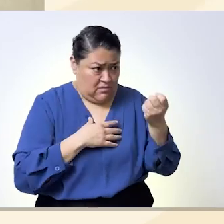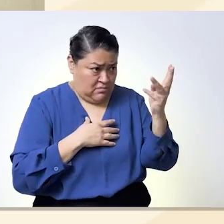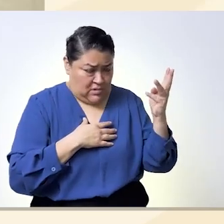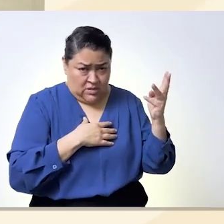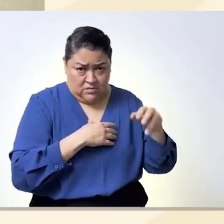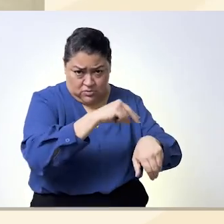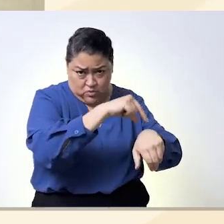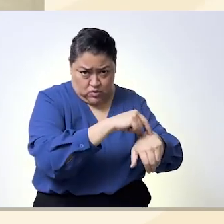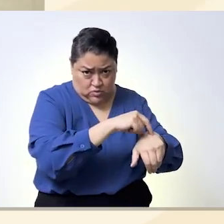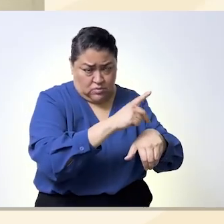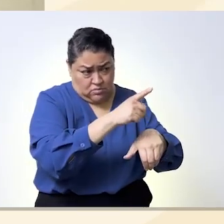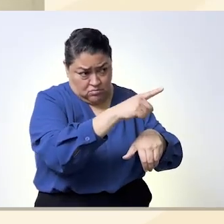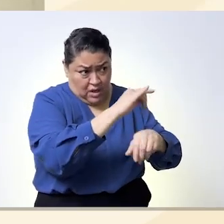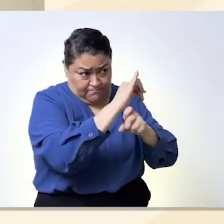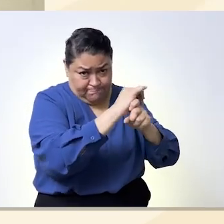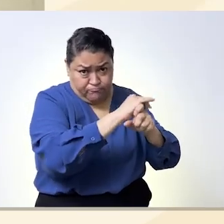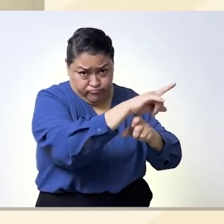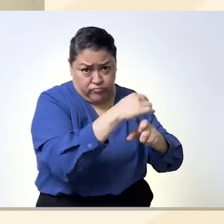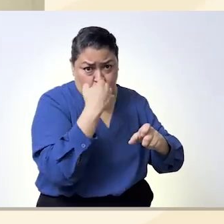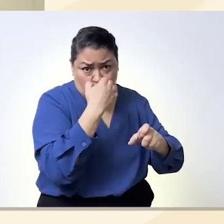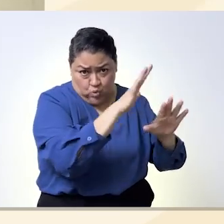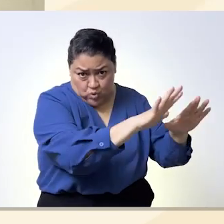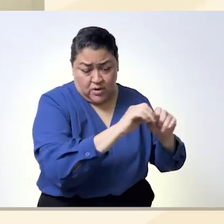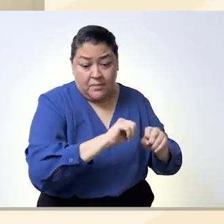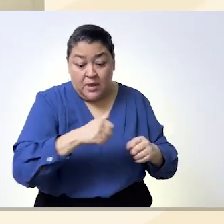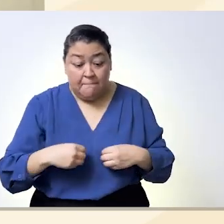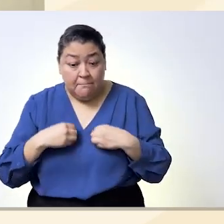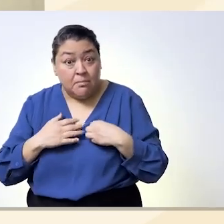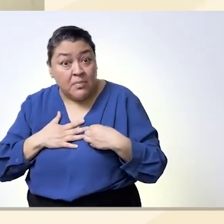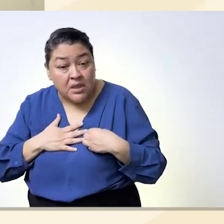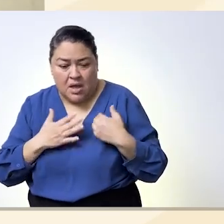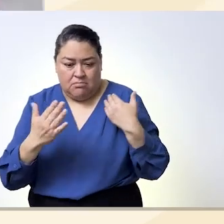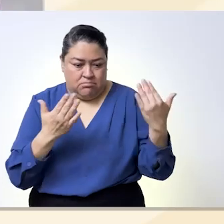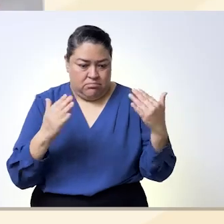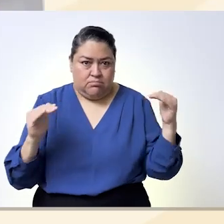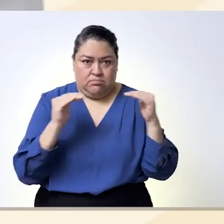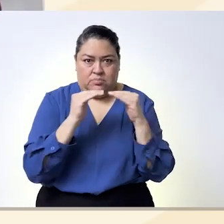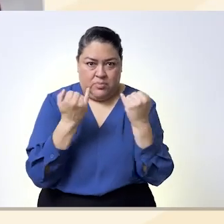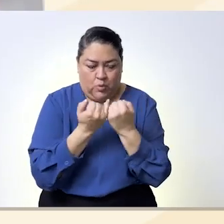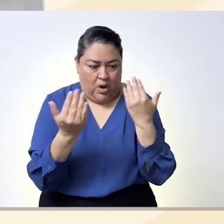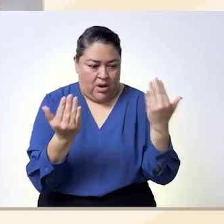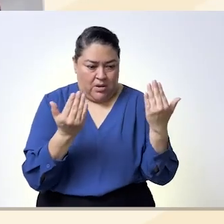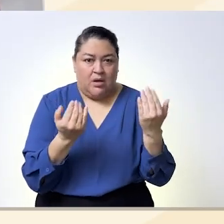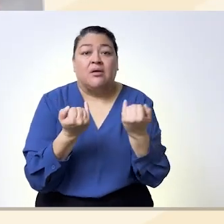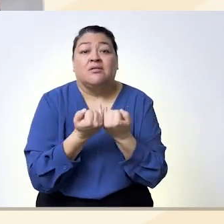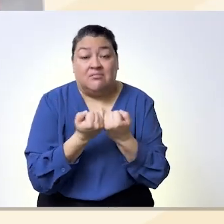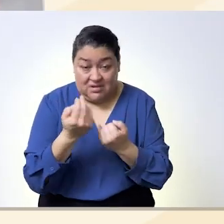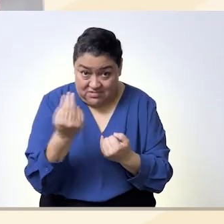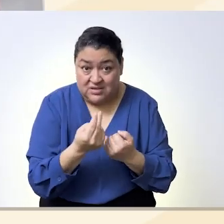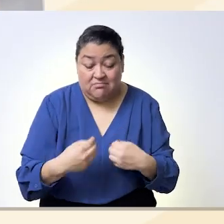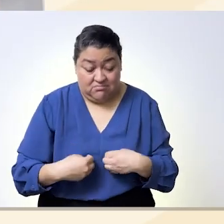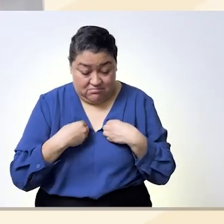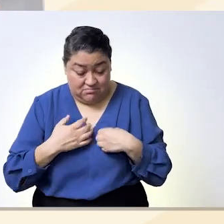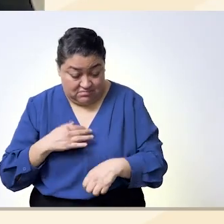existe la expertise de vida, ¿no? Y ambas son iguales y tienen que ir en paralelo, porque si no están incompletas, ¿no? O sea, Claro. y entonces es eso, pero ¿cómo